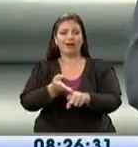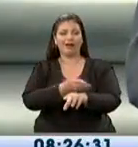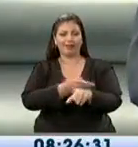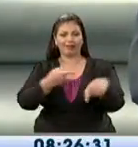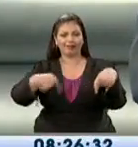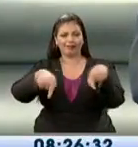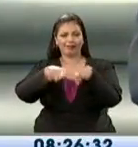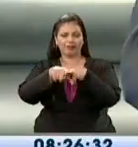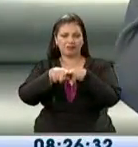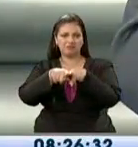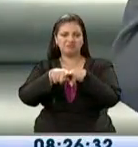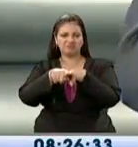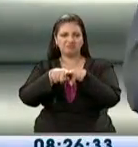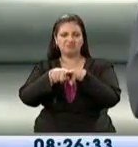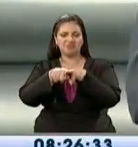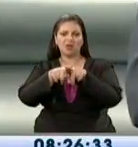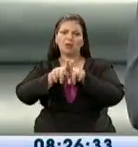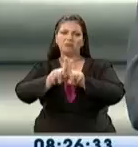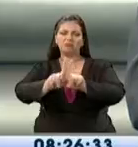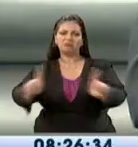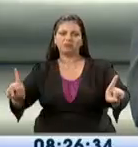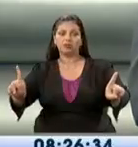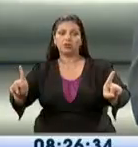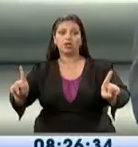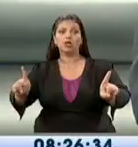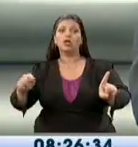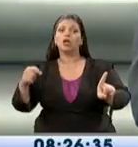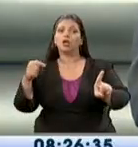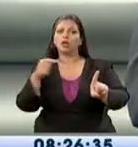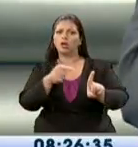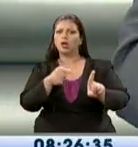presunto agresor fue detenido gracias a la ayuda del populacho.